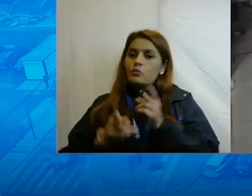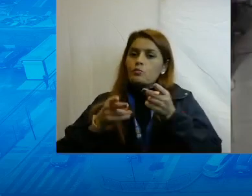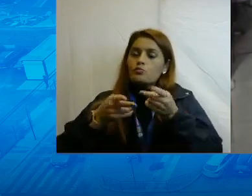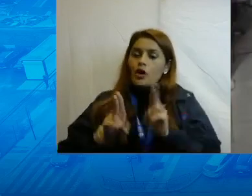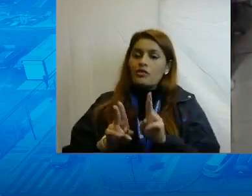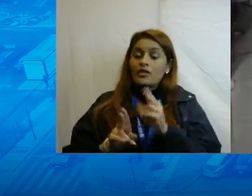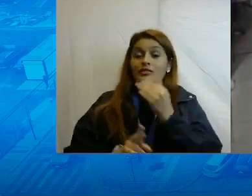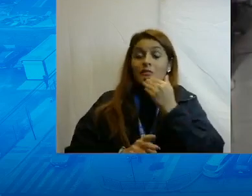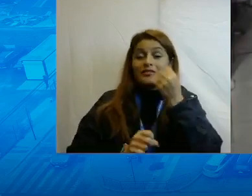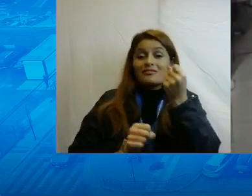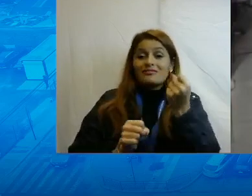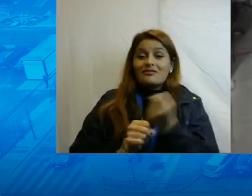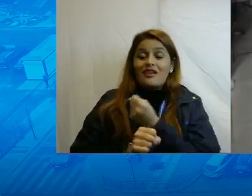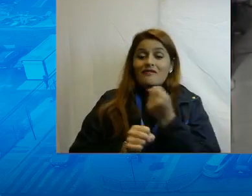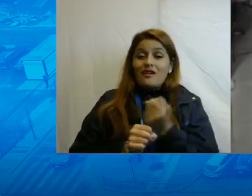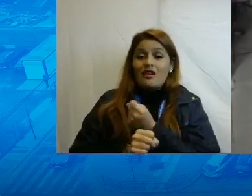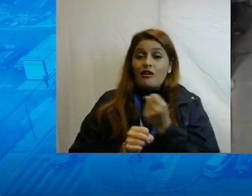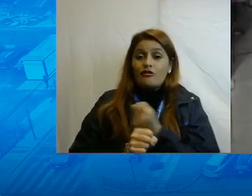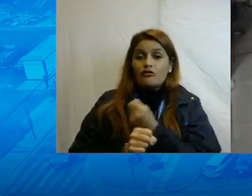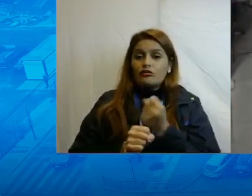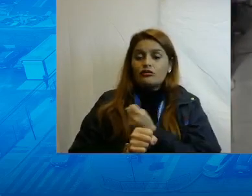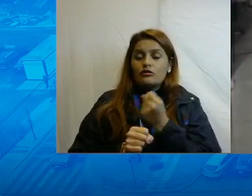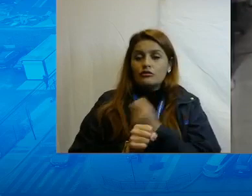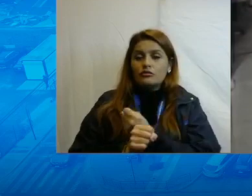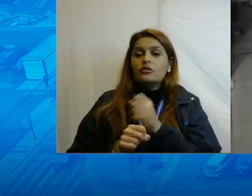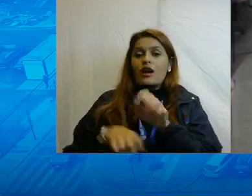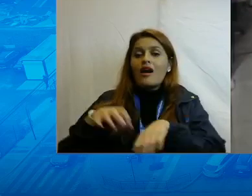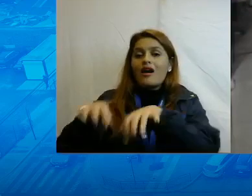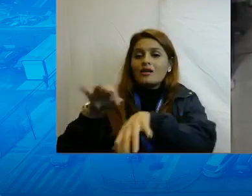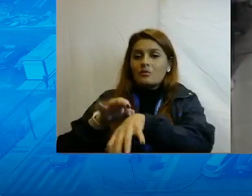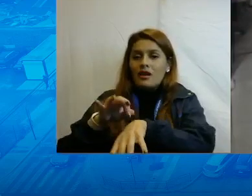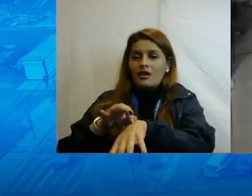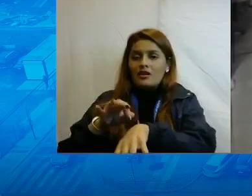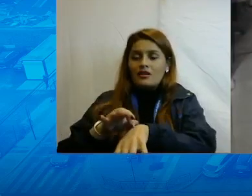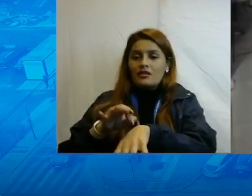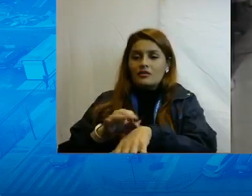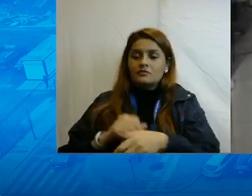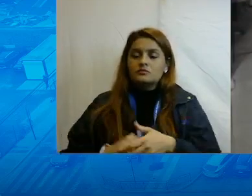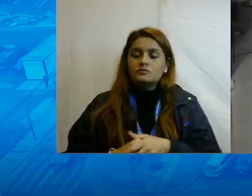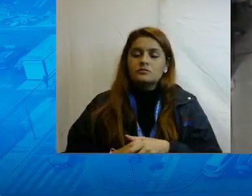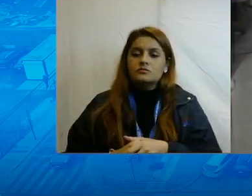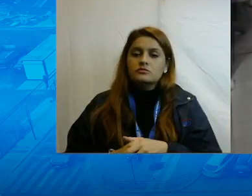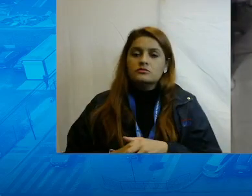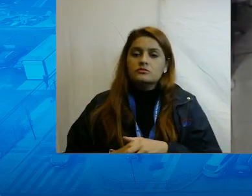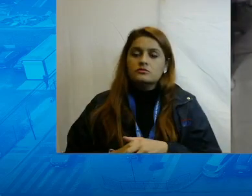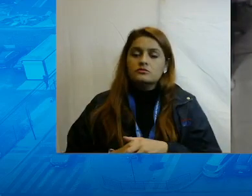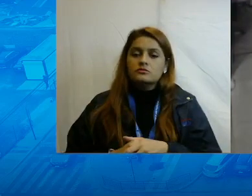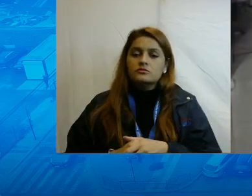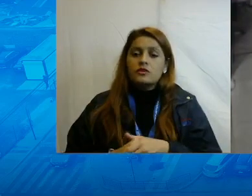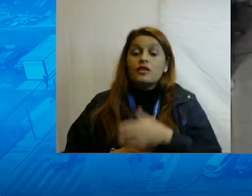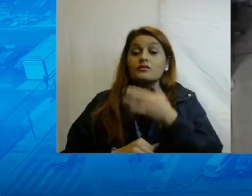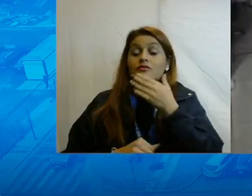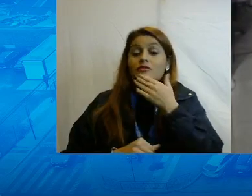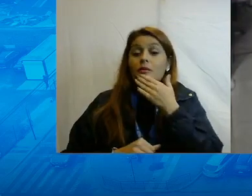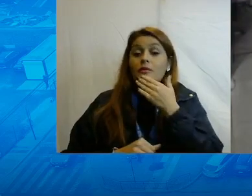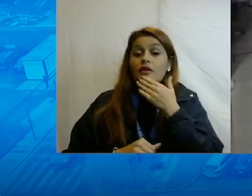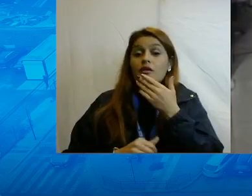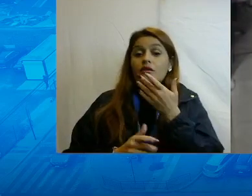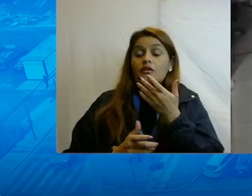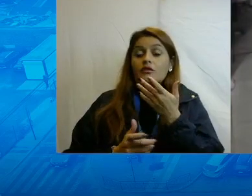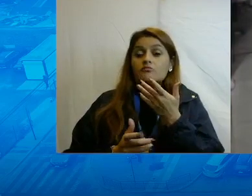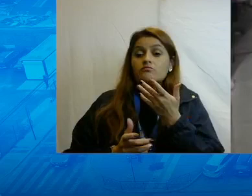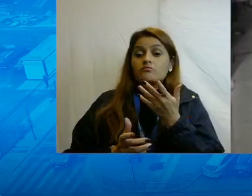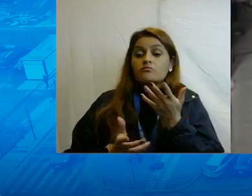un trabajo con las demás clínicas veterinarias para que también no nos acusen de cobros, también de hacer